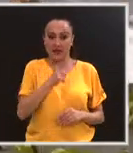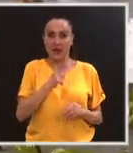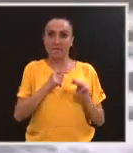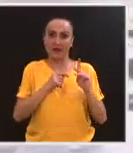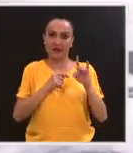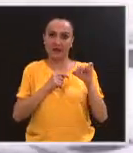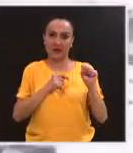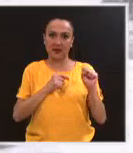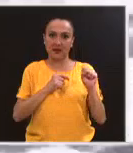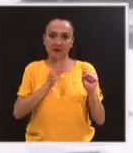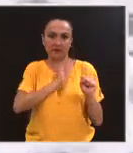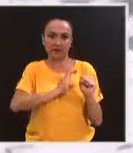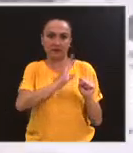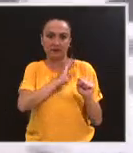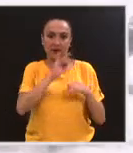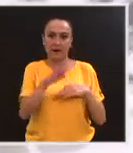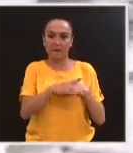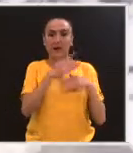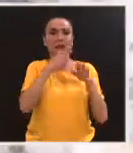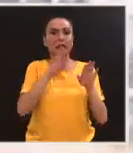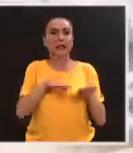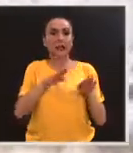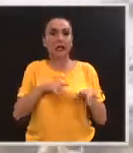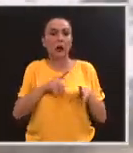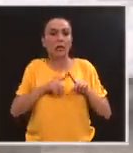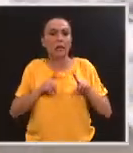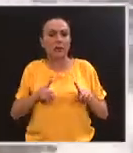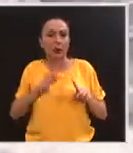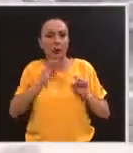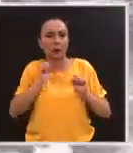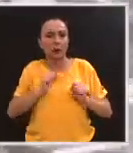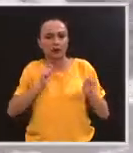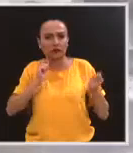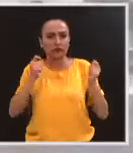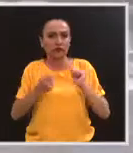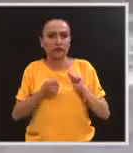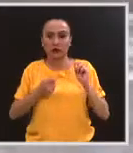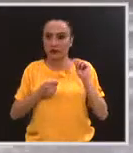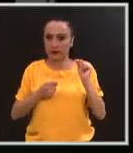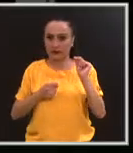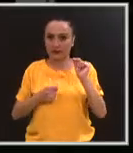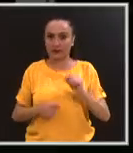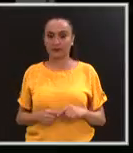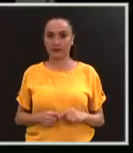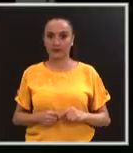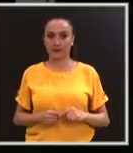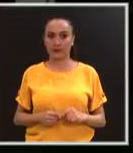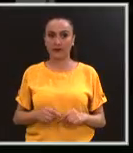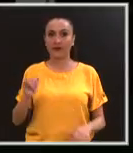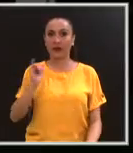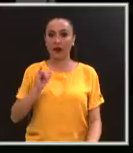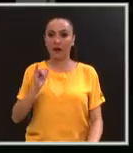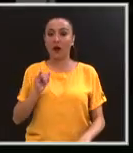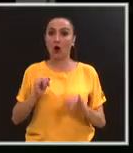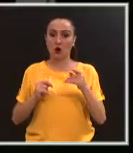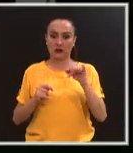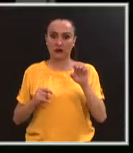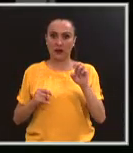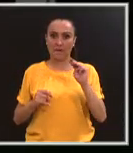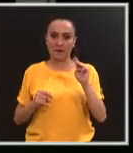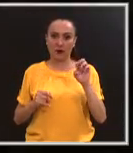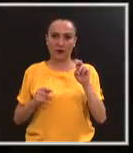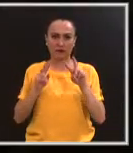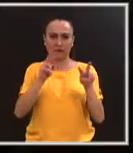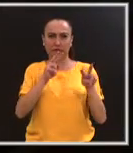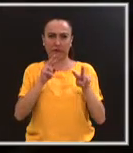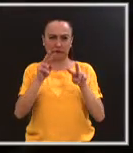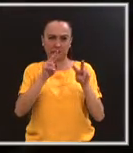Mercedes el comportamiento del mar es tranquilo sin embargo podría cambiar de un pronto a otro por su parte don José monit a